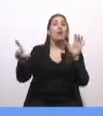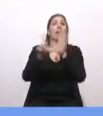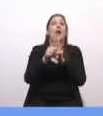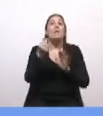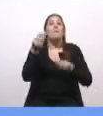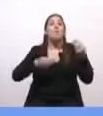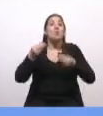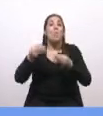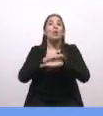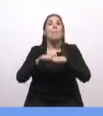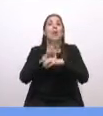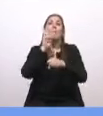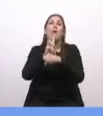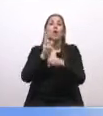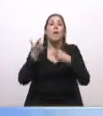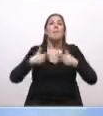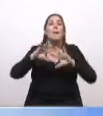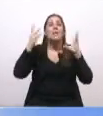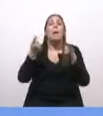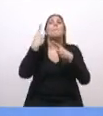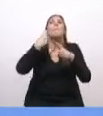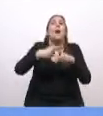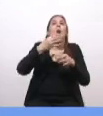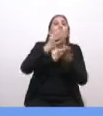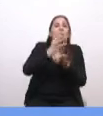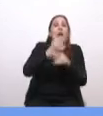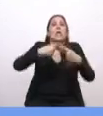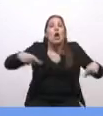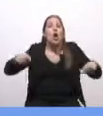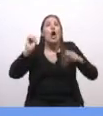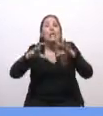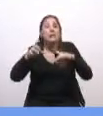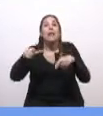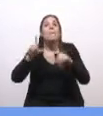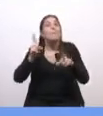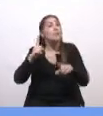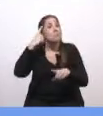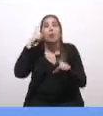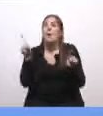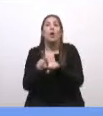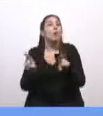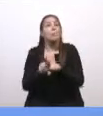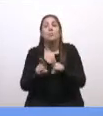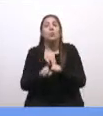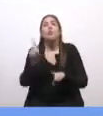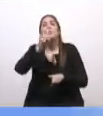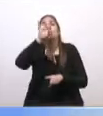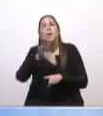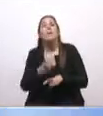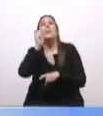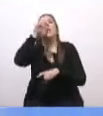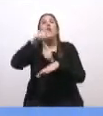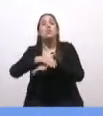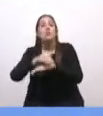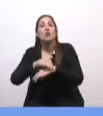de protección ambiental para la gestión de los envases vacíos de fitosanitarios con la misma idea no es solamente quien se hace